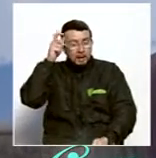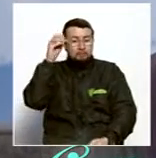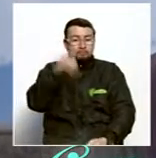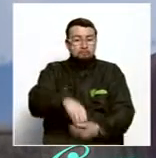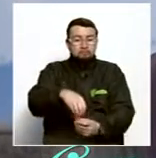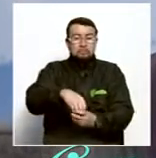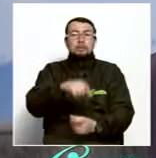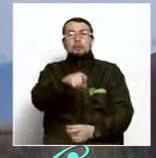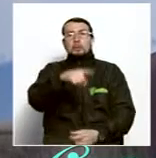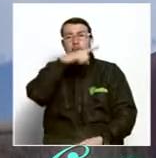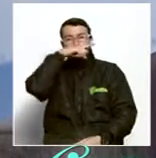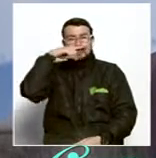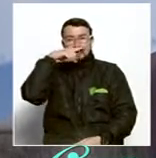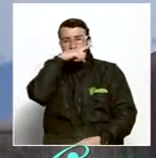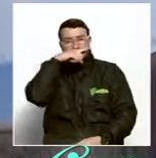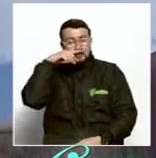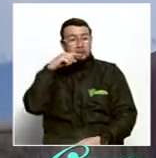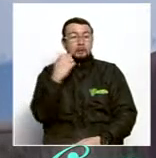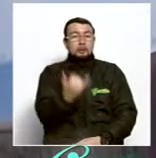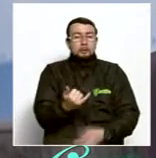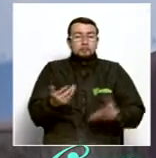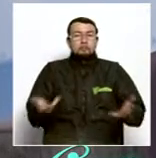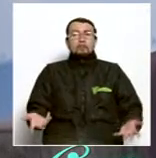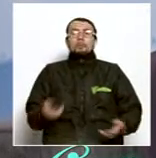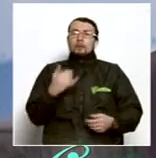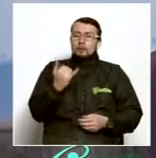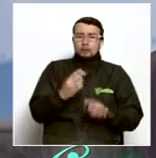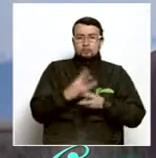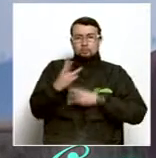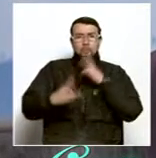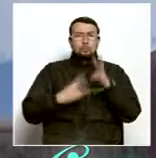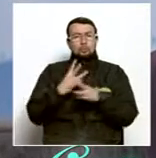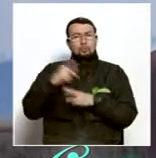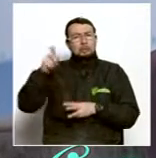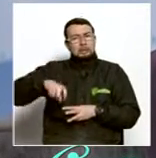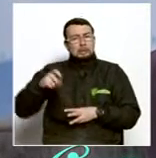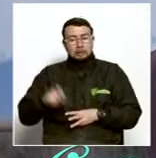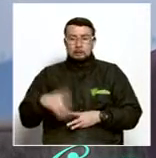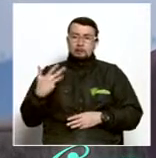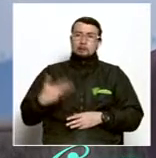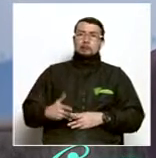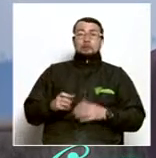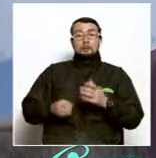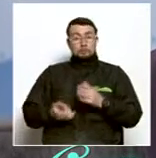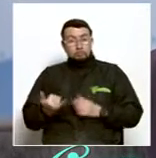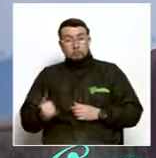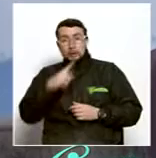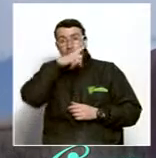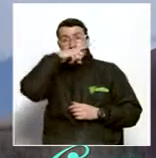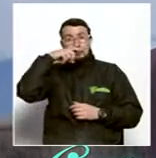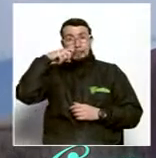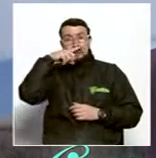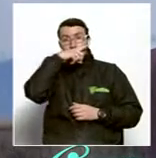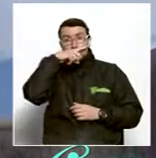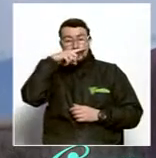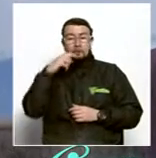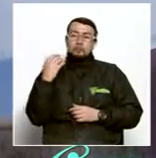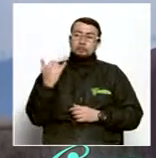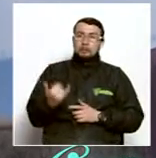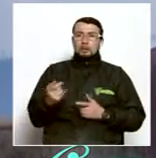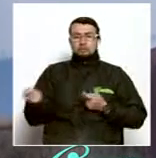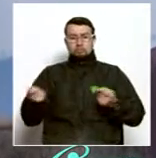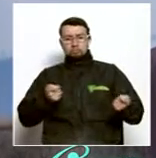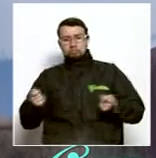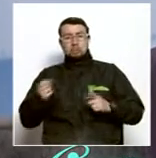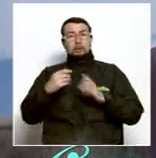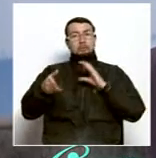Amazonas, que es un pulmón del mundo, que es patrimonio de toda la humanidad y que es un sitio que también tiene que ver con la regulación del clima y con la